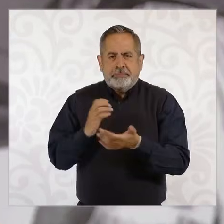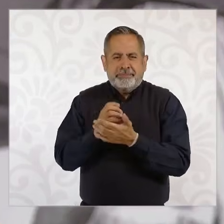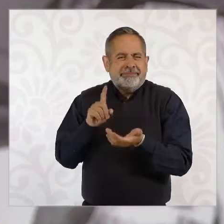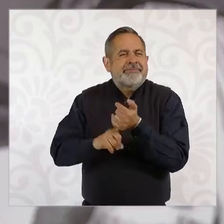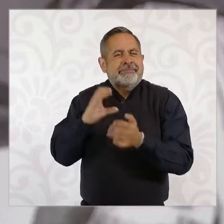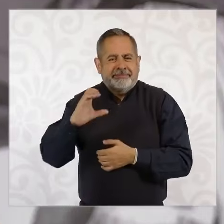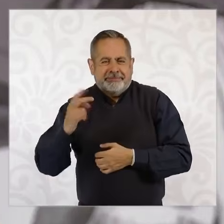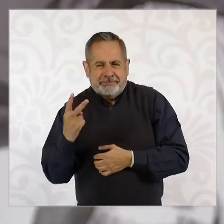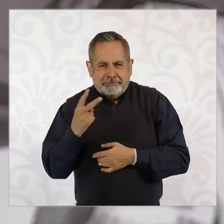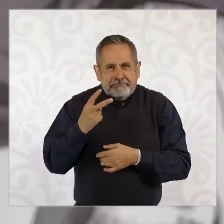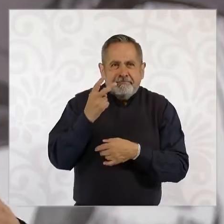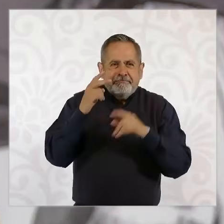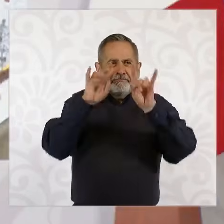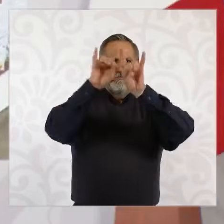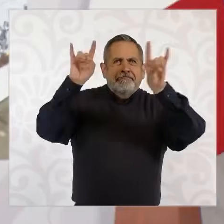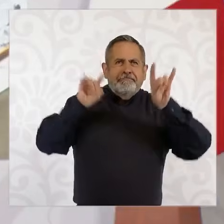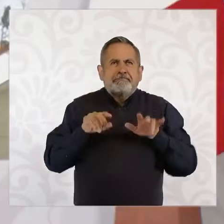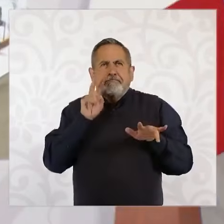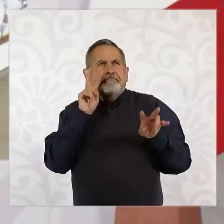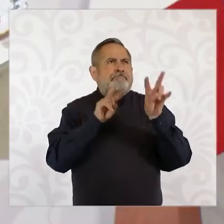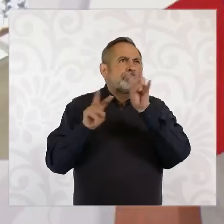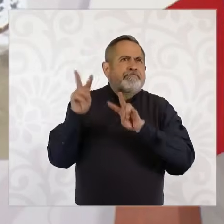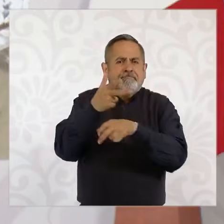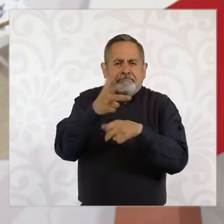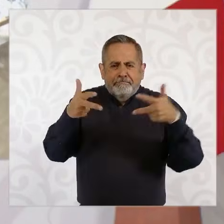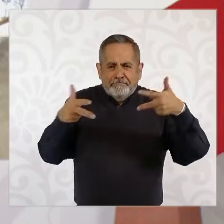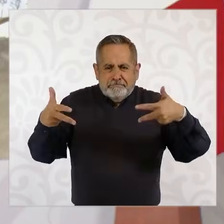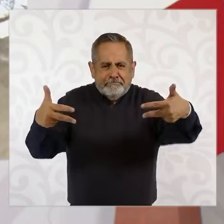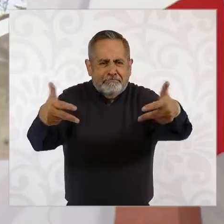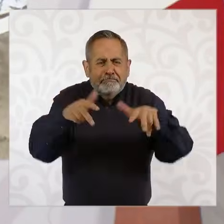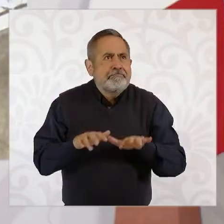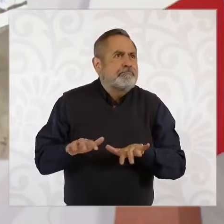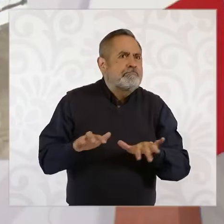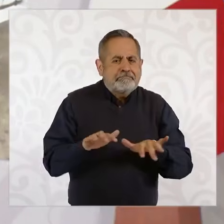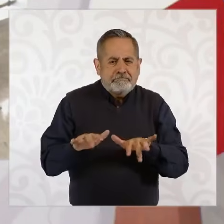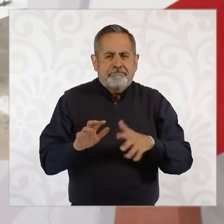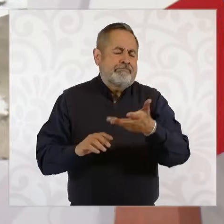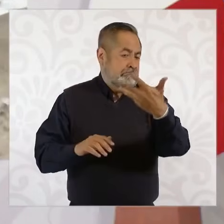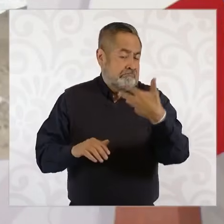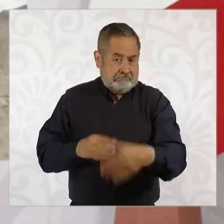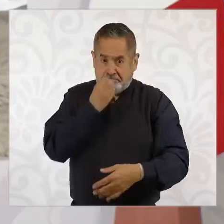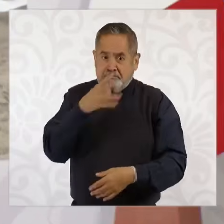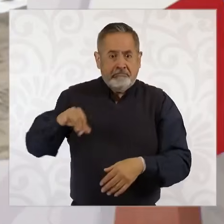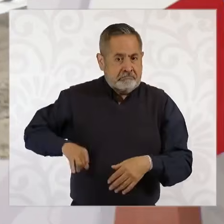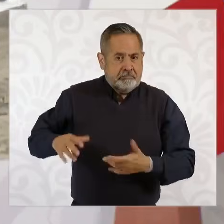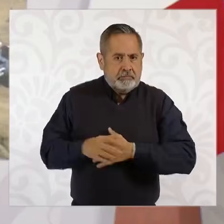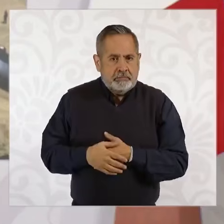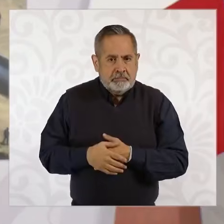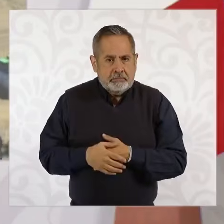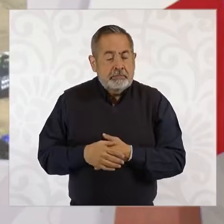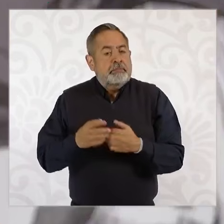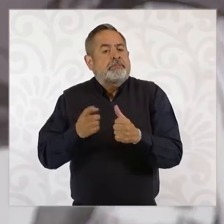C2. Entonces, este modelo muy interesante, donde primero alguien